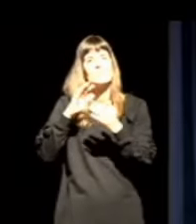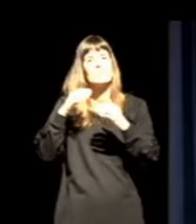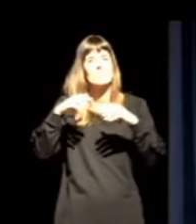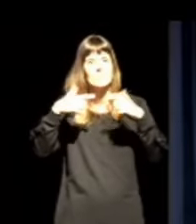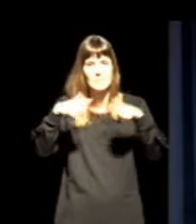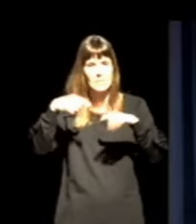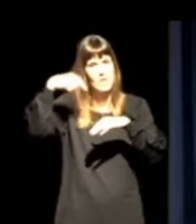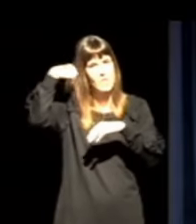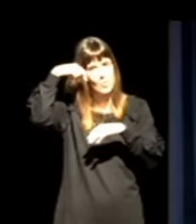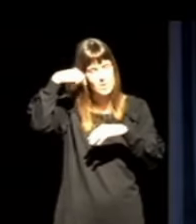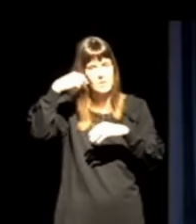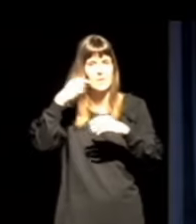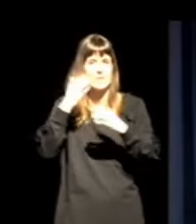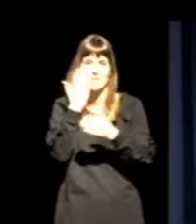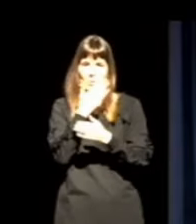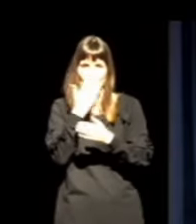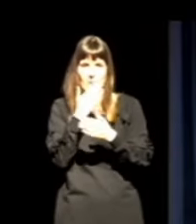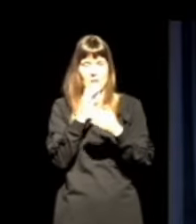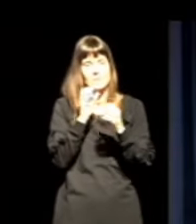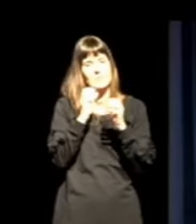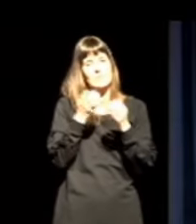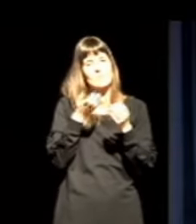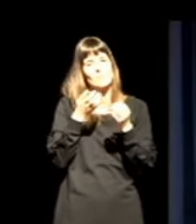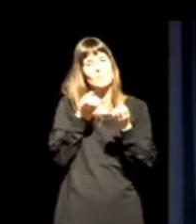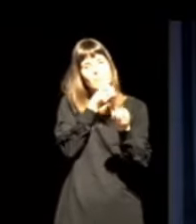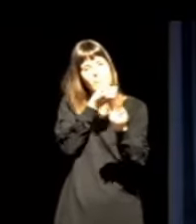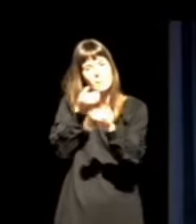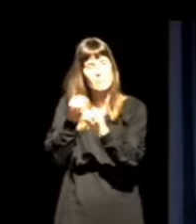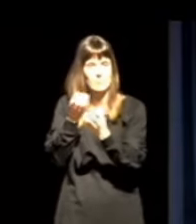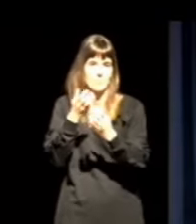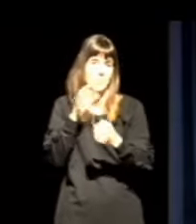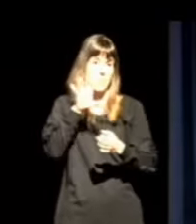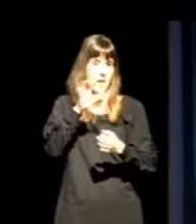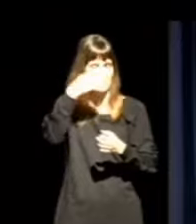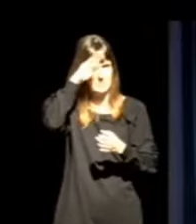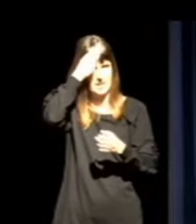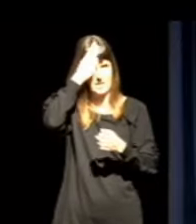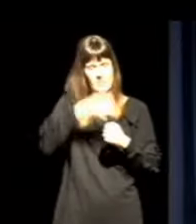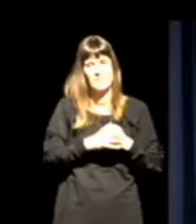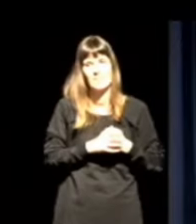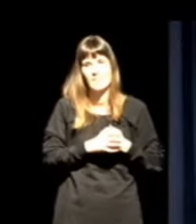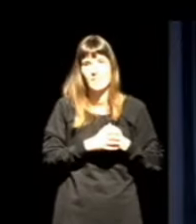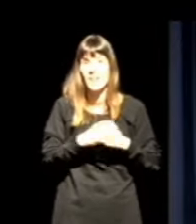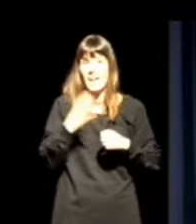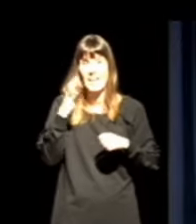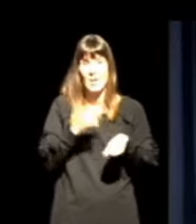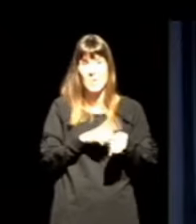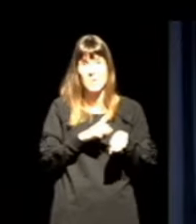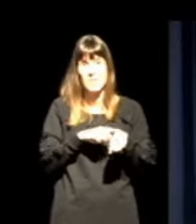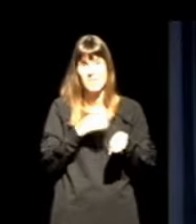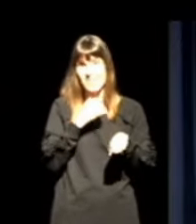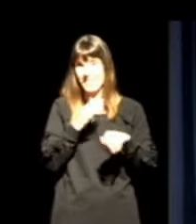las escuelas, etcétera, etcétera, en México. Bien, ya, creo que ya.